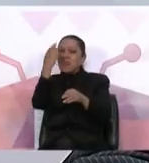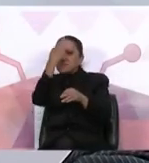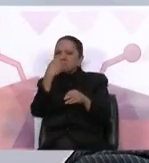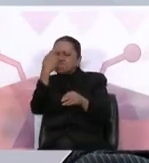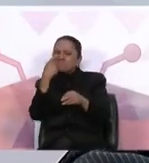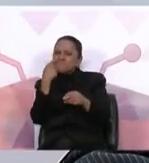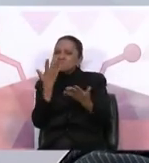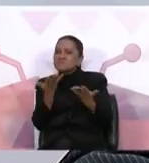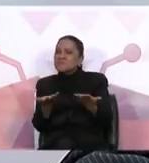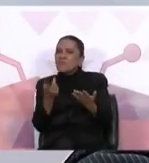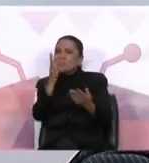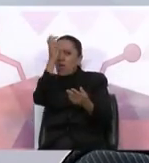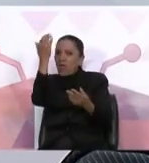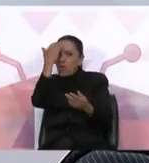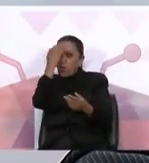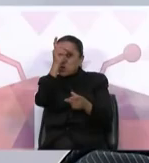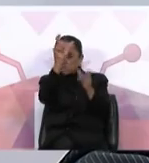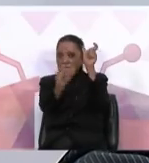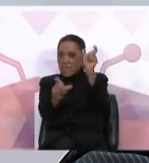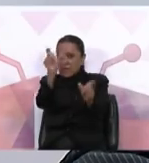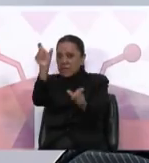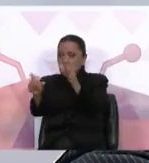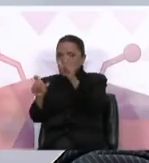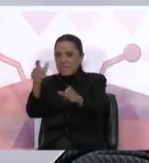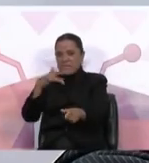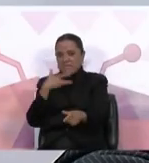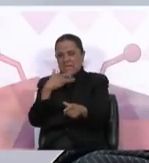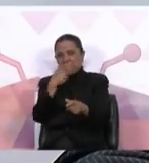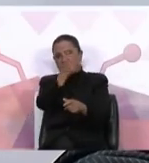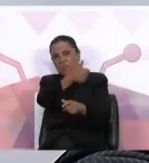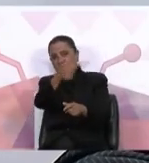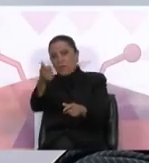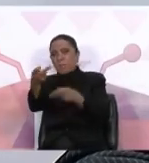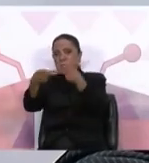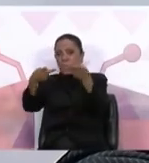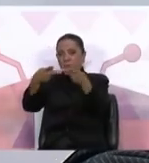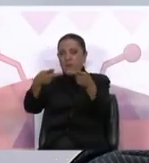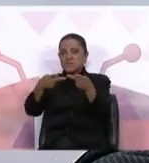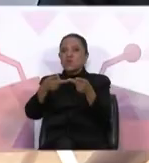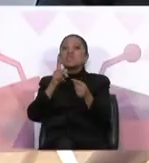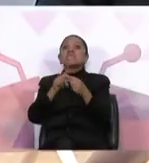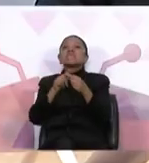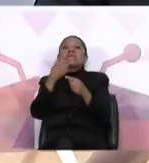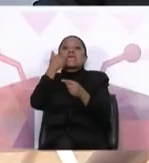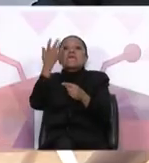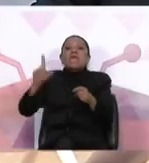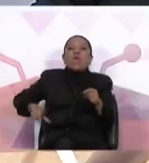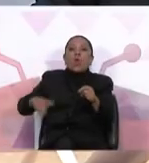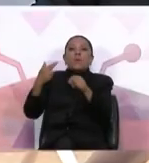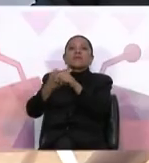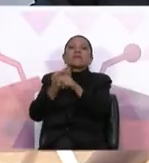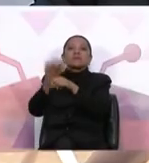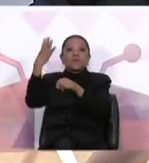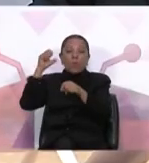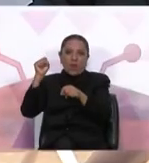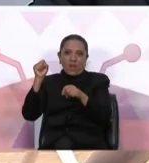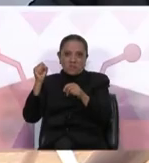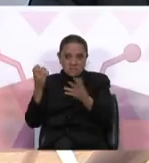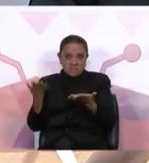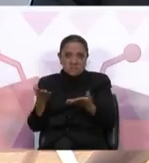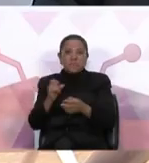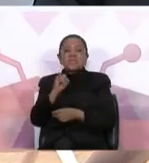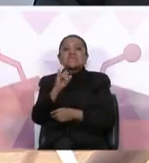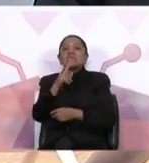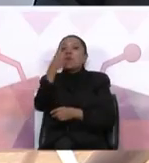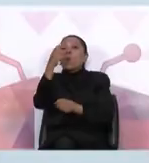persona el personaje el sentimiento la preparación de quienes aspiran a gobernar el estado de morelos así es estamos a una semana de